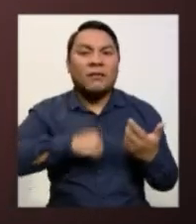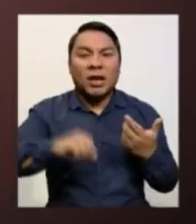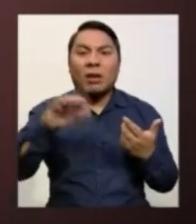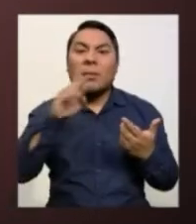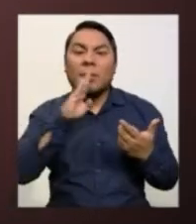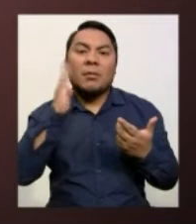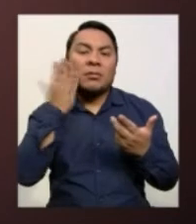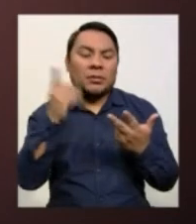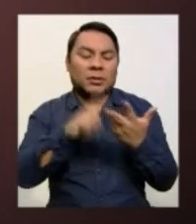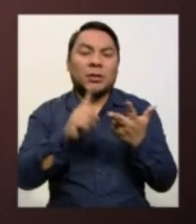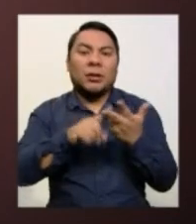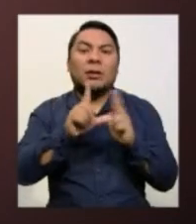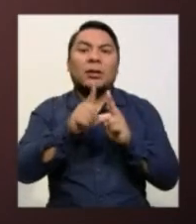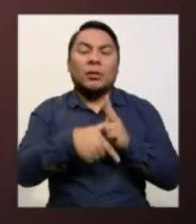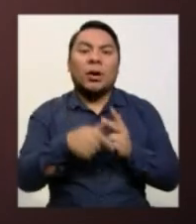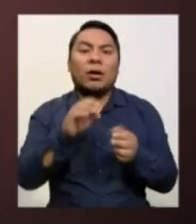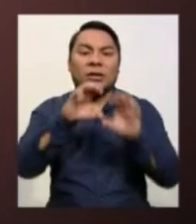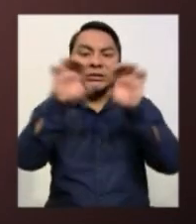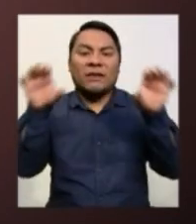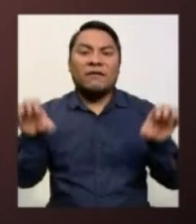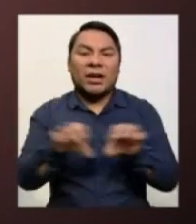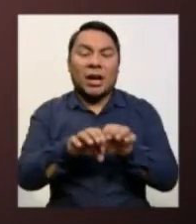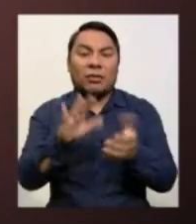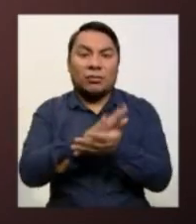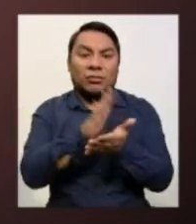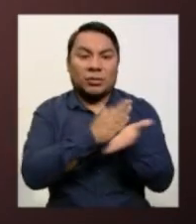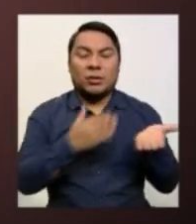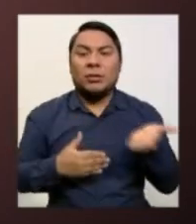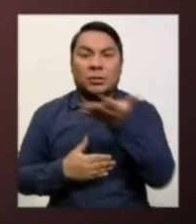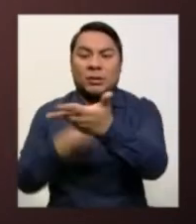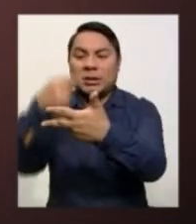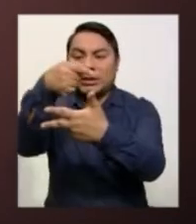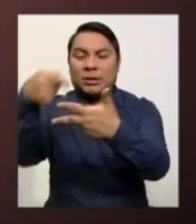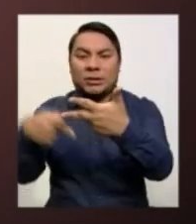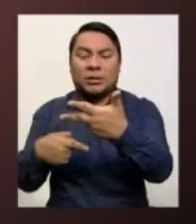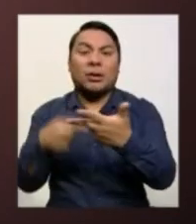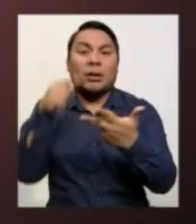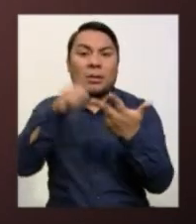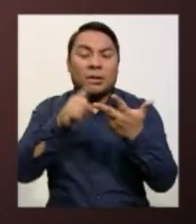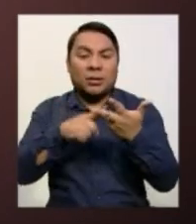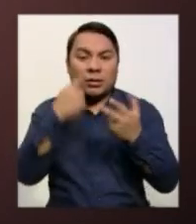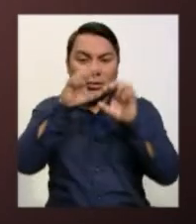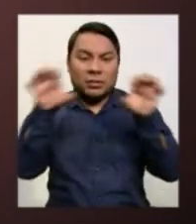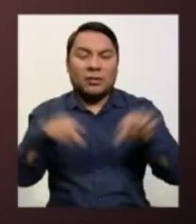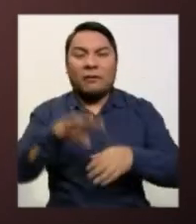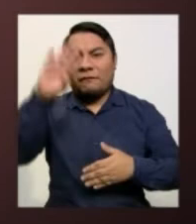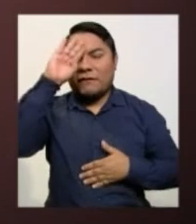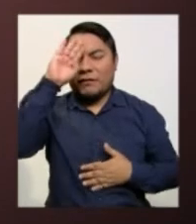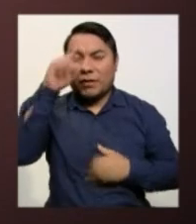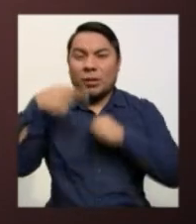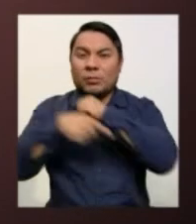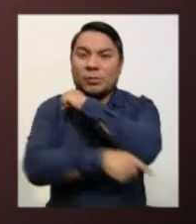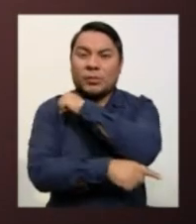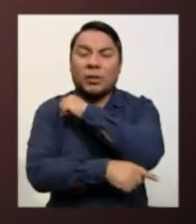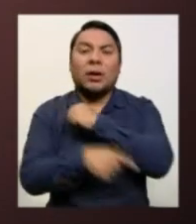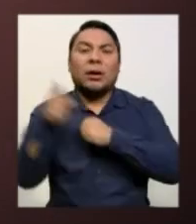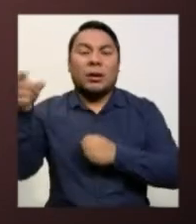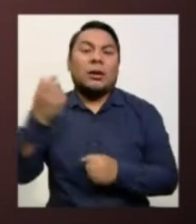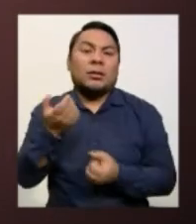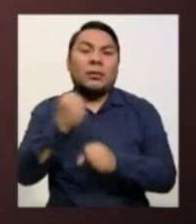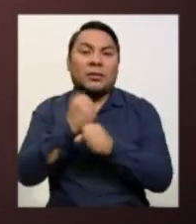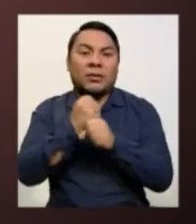médico correspondiente. Si este documento no determina una enfermedad grave o terminal, el trabajador